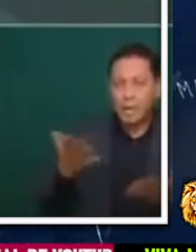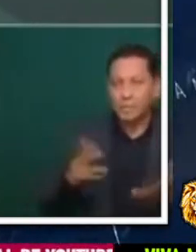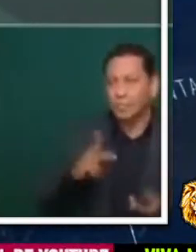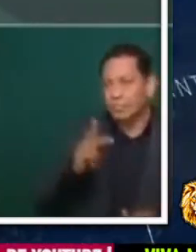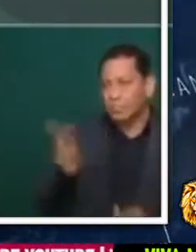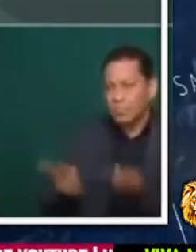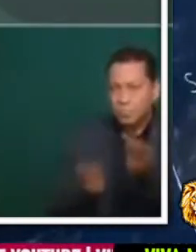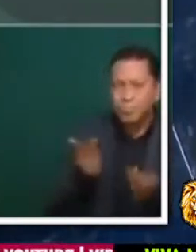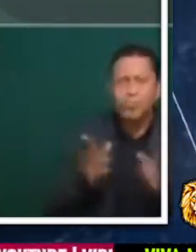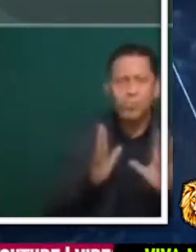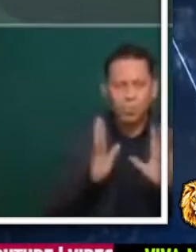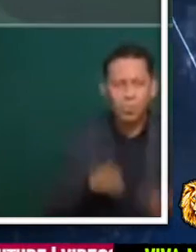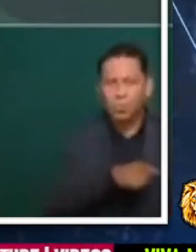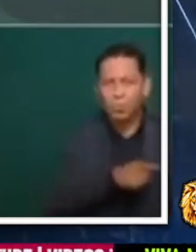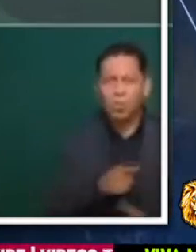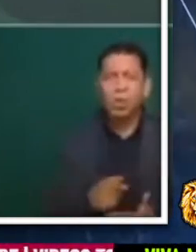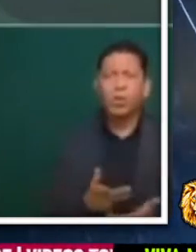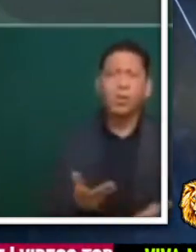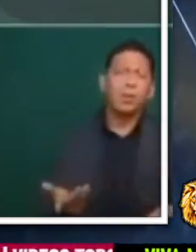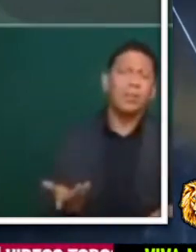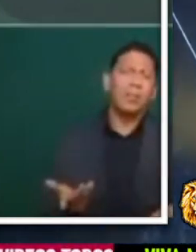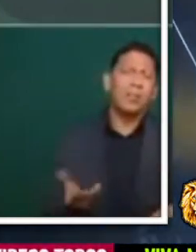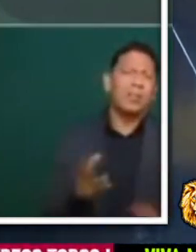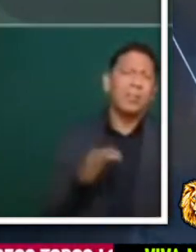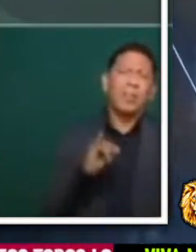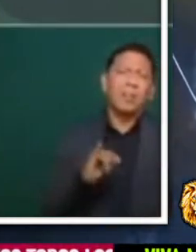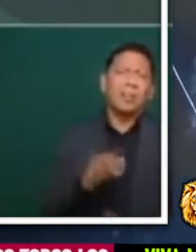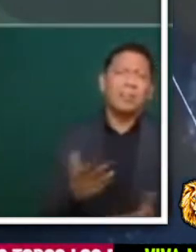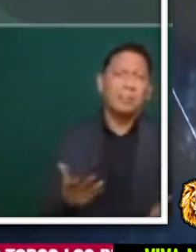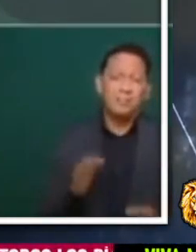Ya son chicanadas,